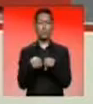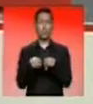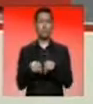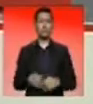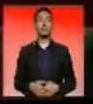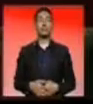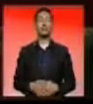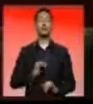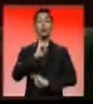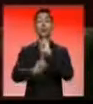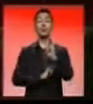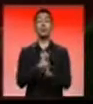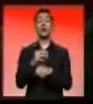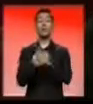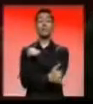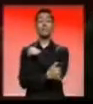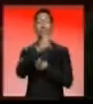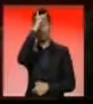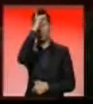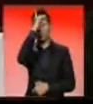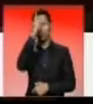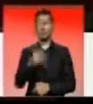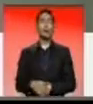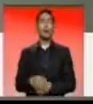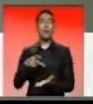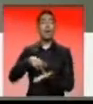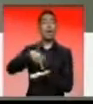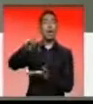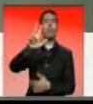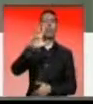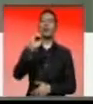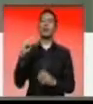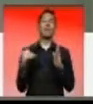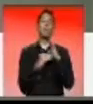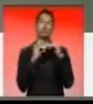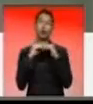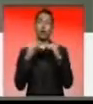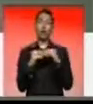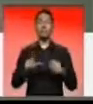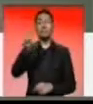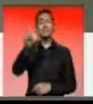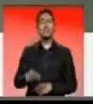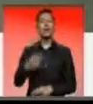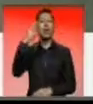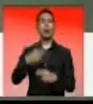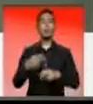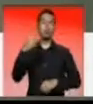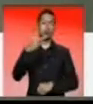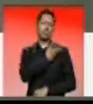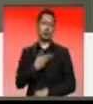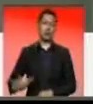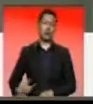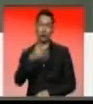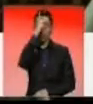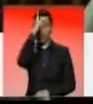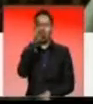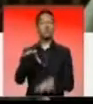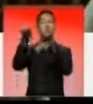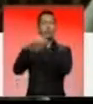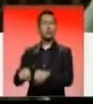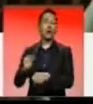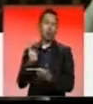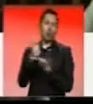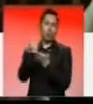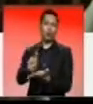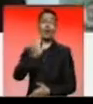nivel internacional, Perú ofrece $30,000 de recompensa a quien ayude a capturar al expresidente Alejandro Toledo. El Ministerio del Interior